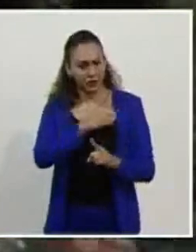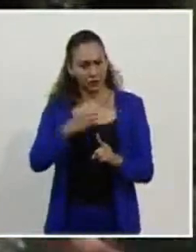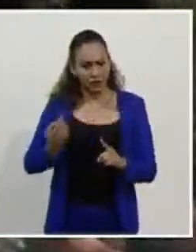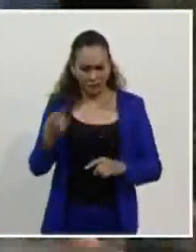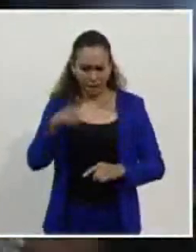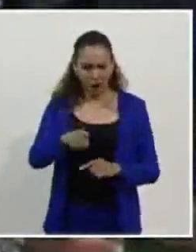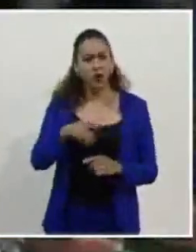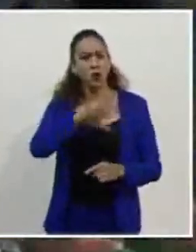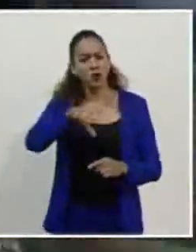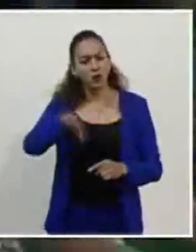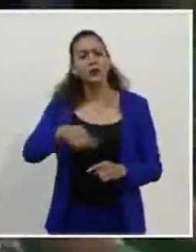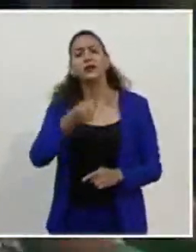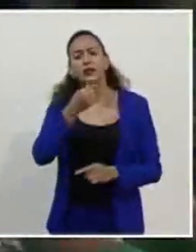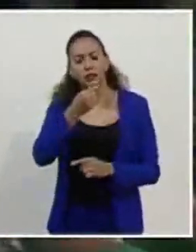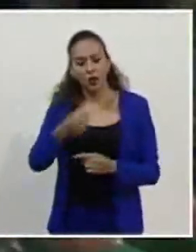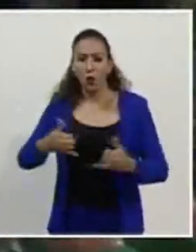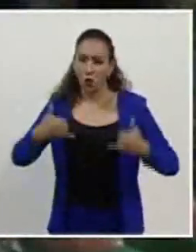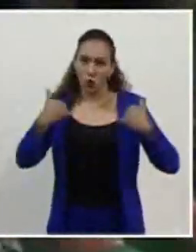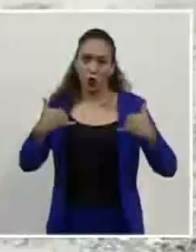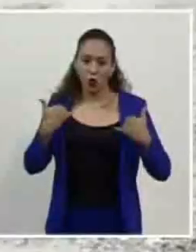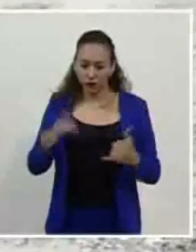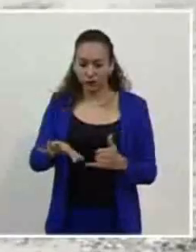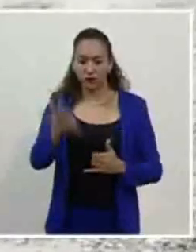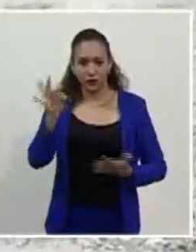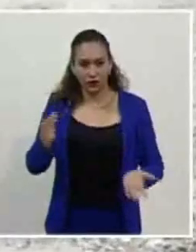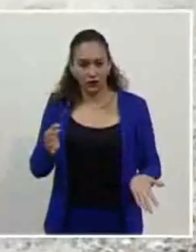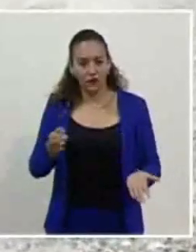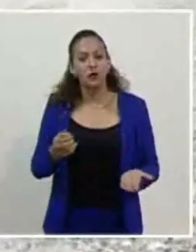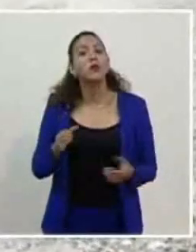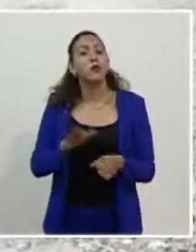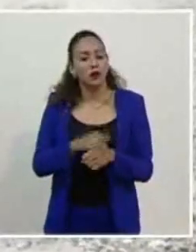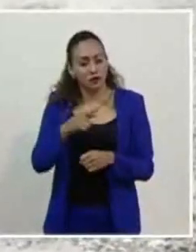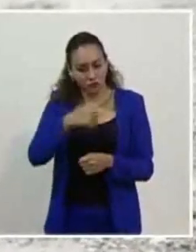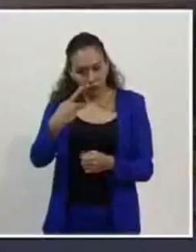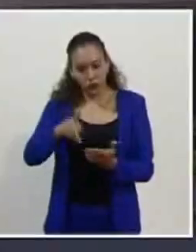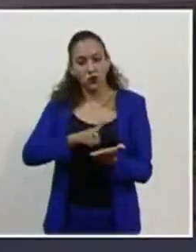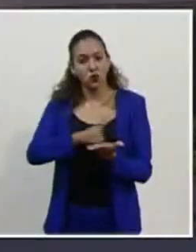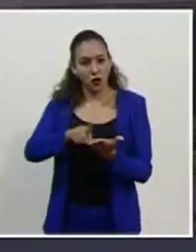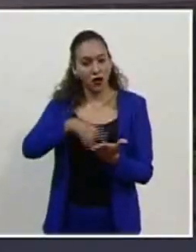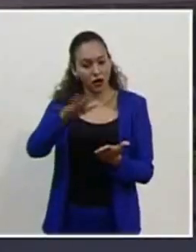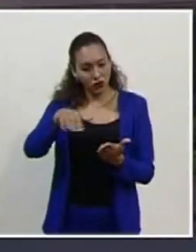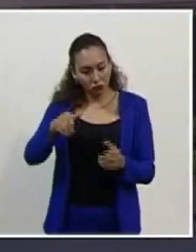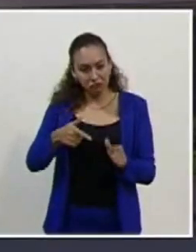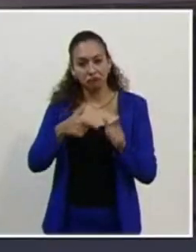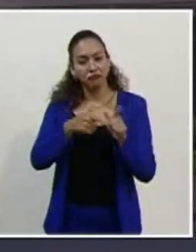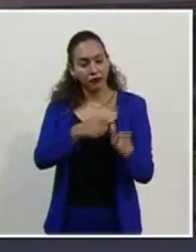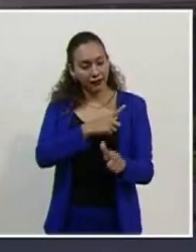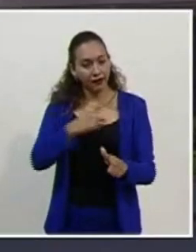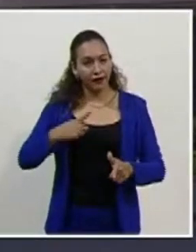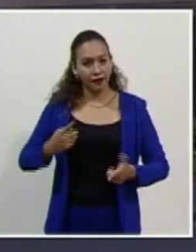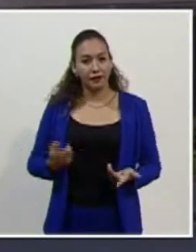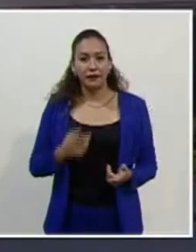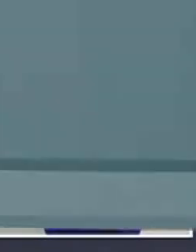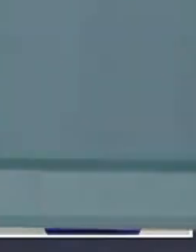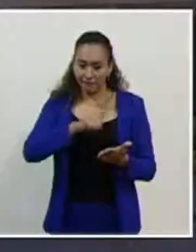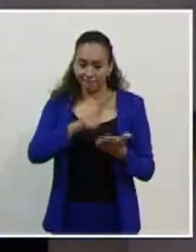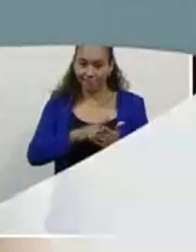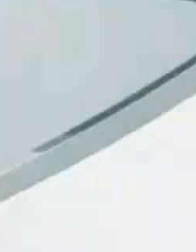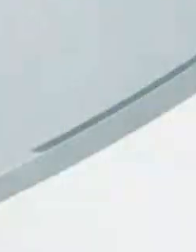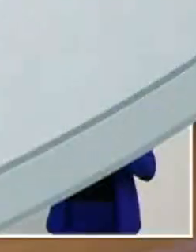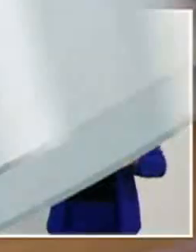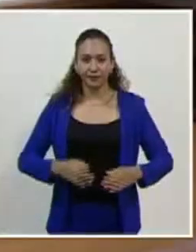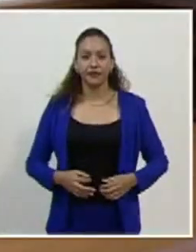de no violentar el derecho de las víctimas a ser buscadas y acceder también a la justicia.